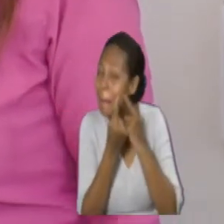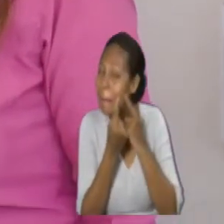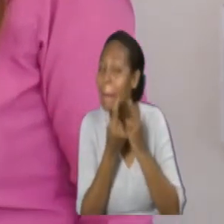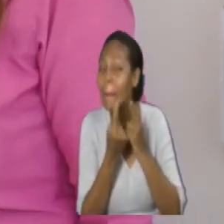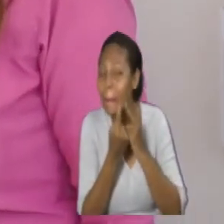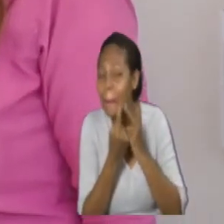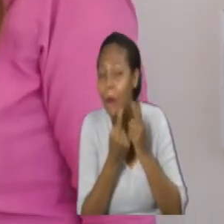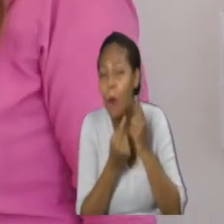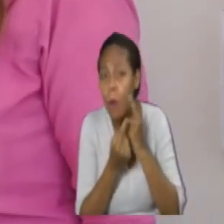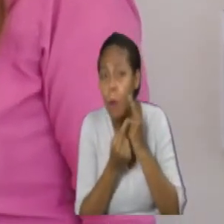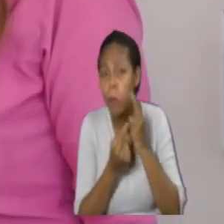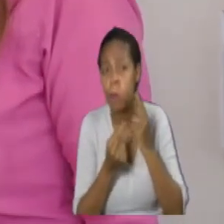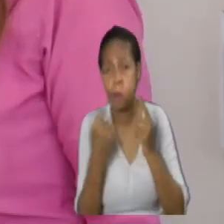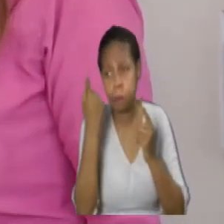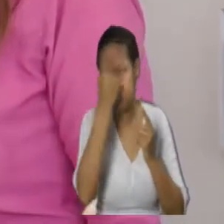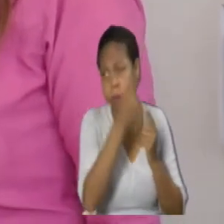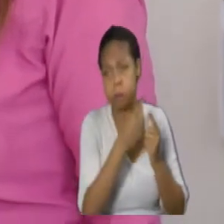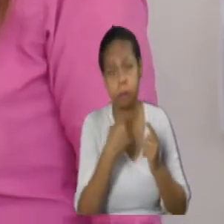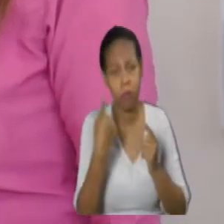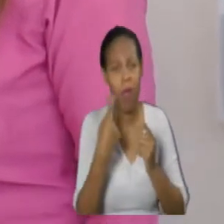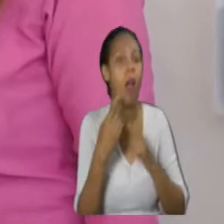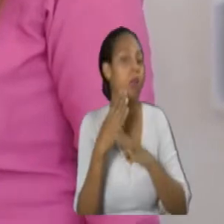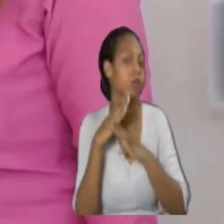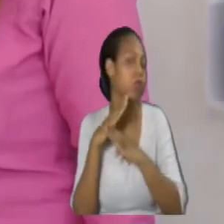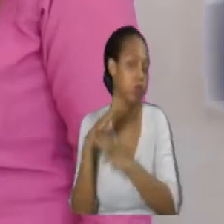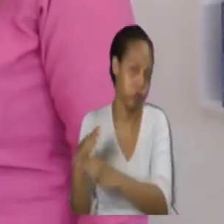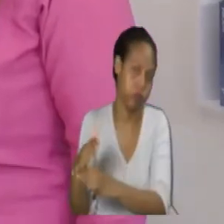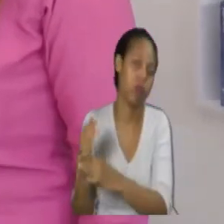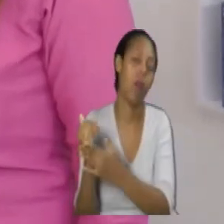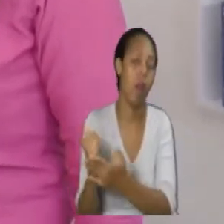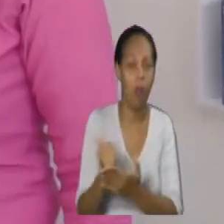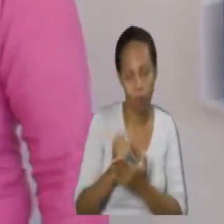puede, es un tratamiento para los que tengan acné.